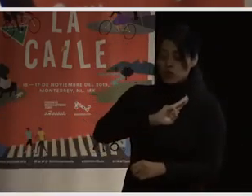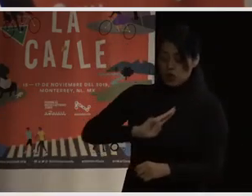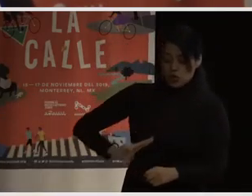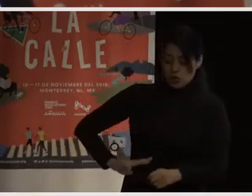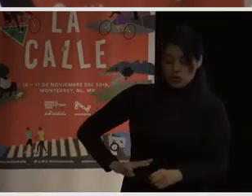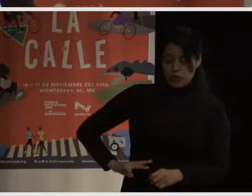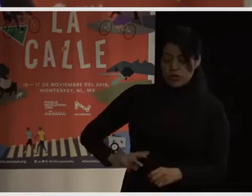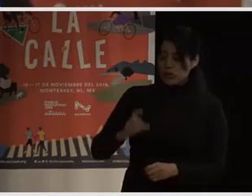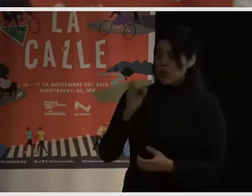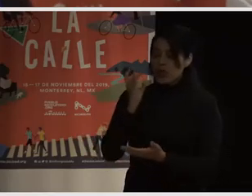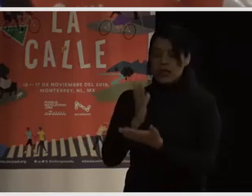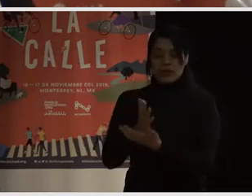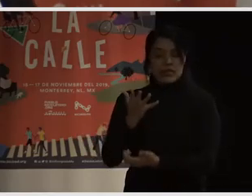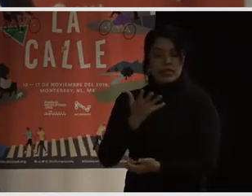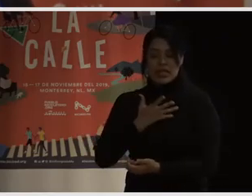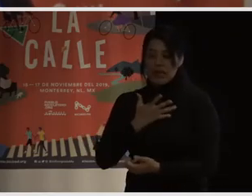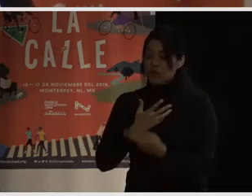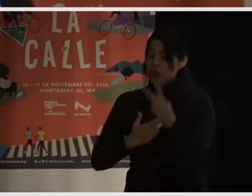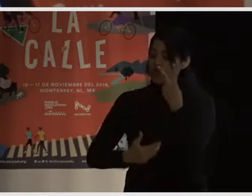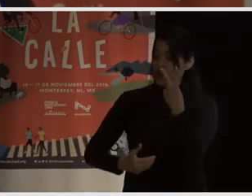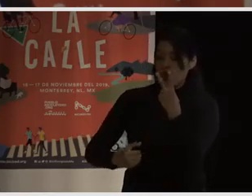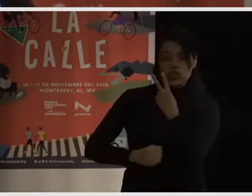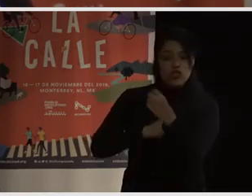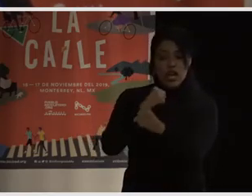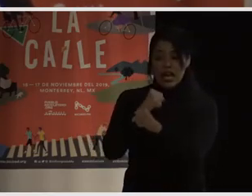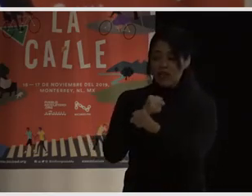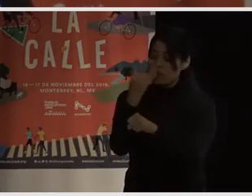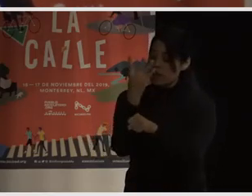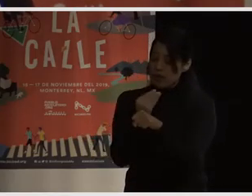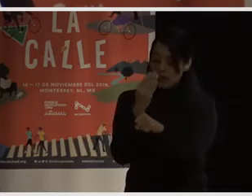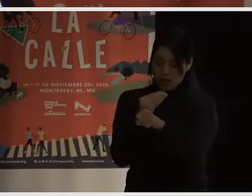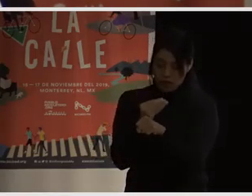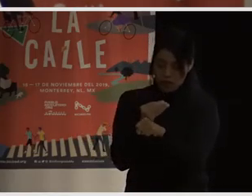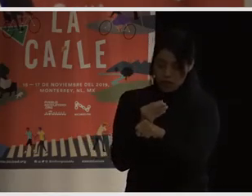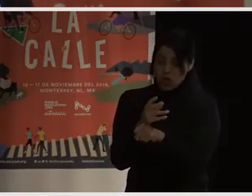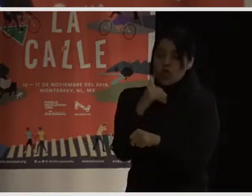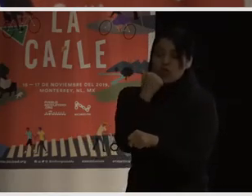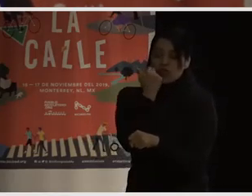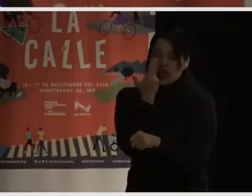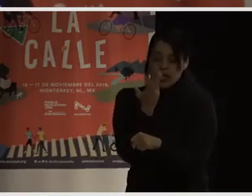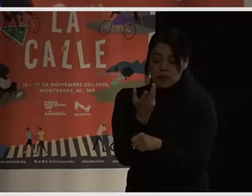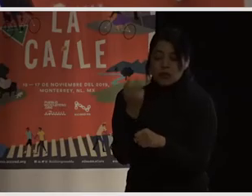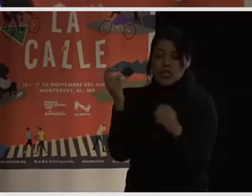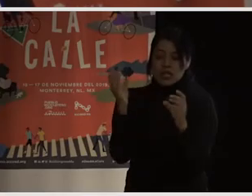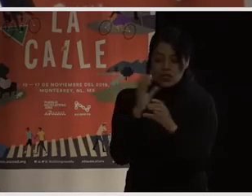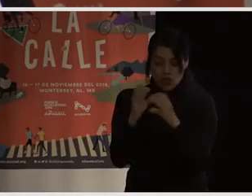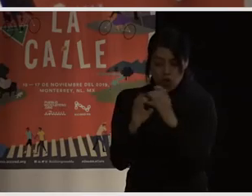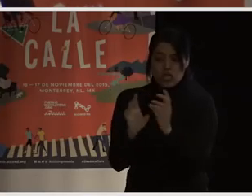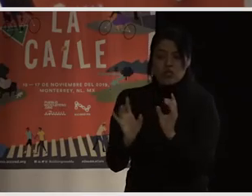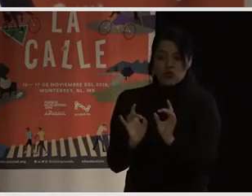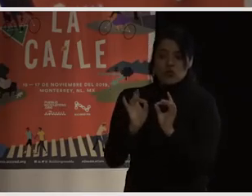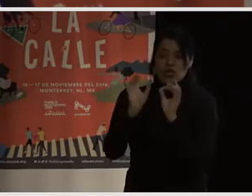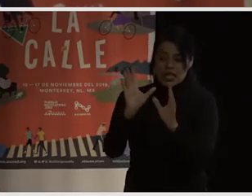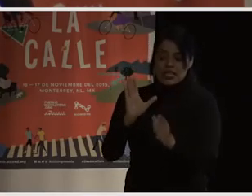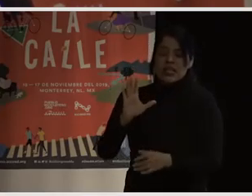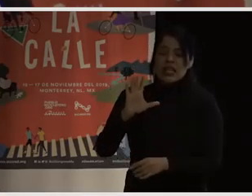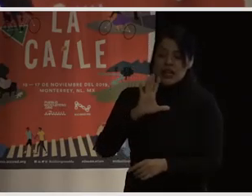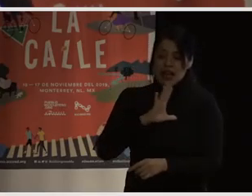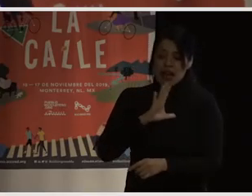lo que sea que queramos hacer vamos tenemos dos años y entonces lo que queremos que sucede es de que también haya una apropiación